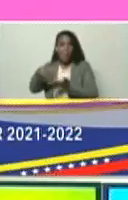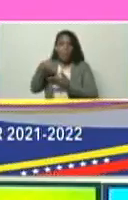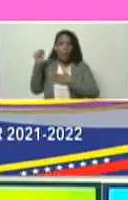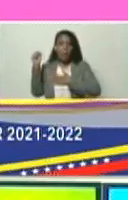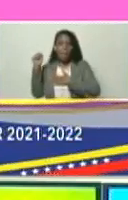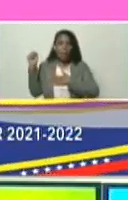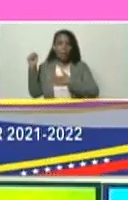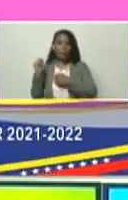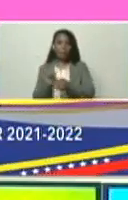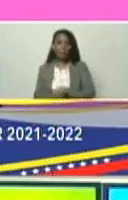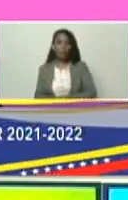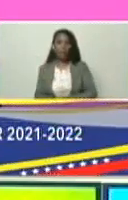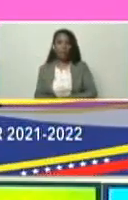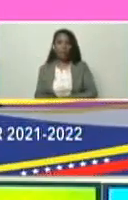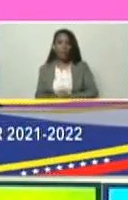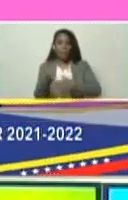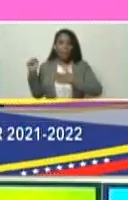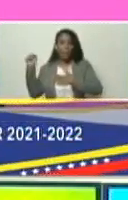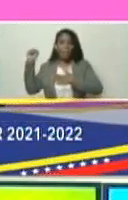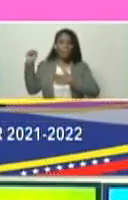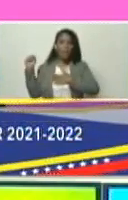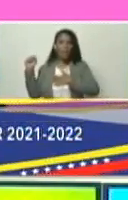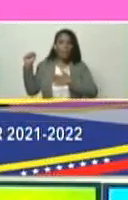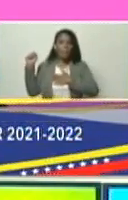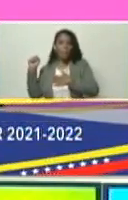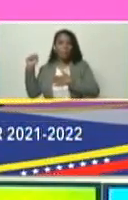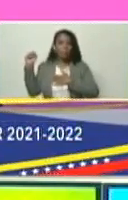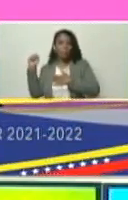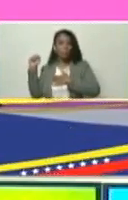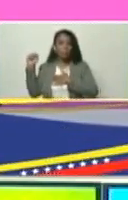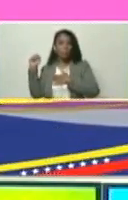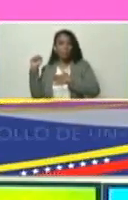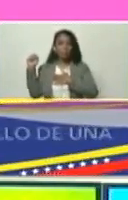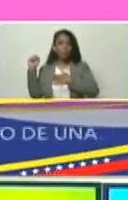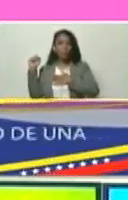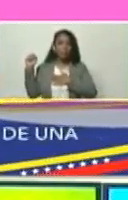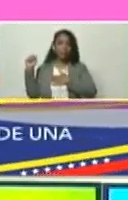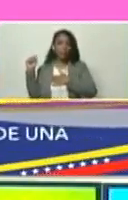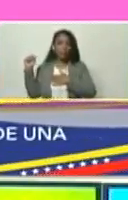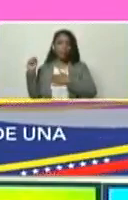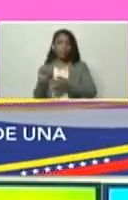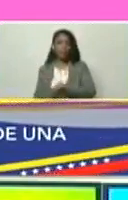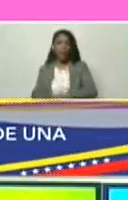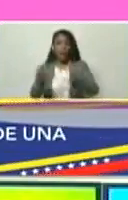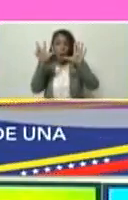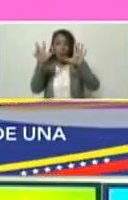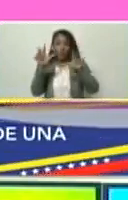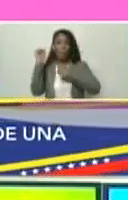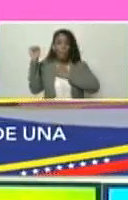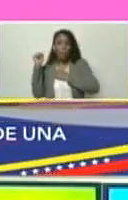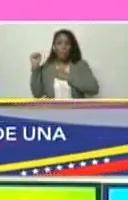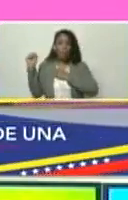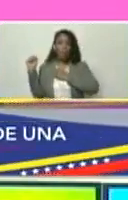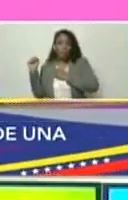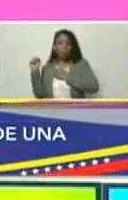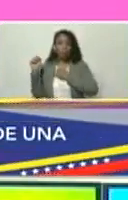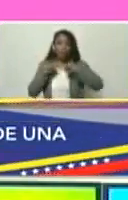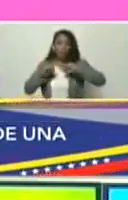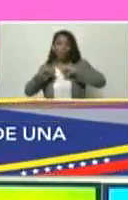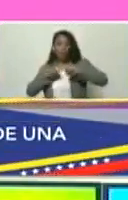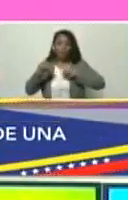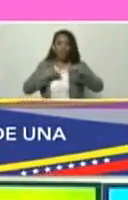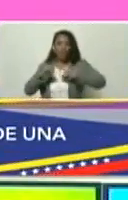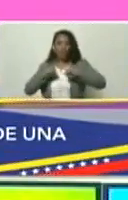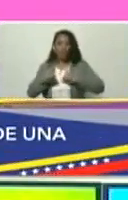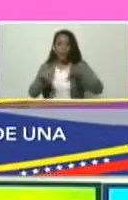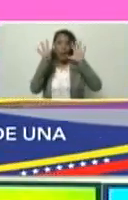taca, taca, taca, taca, taca, taca, taca, taca, a las 8, taca, taca, taca, taca, taca,